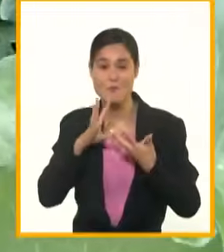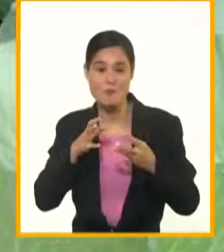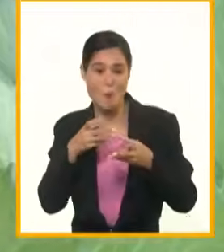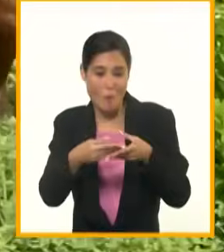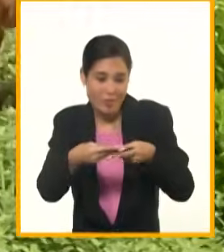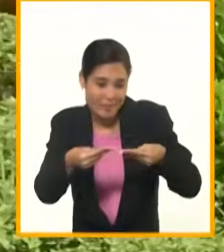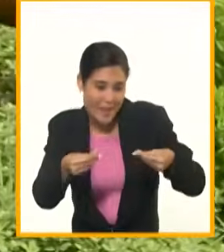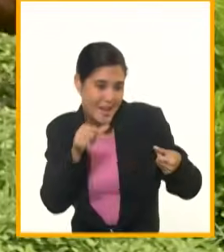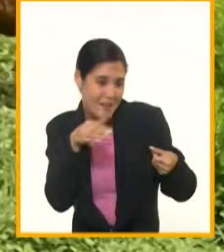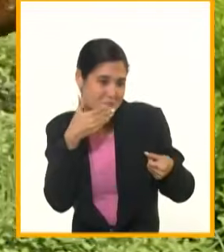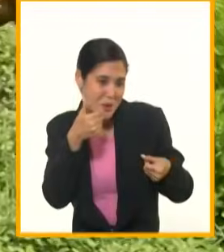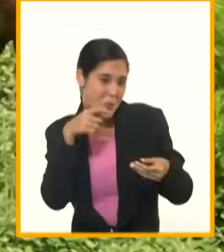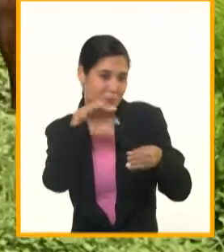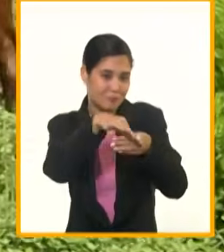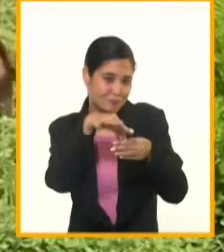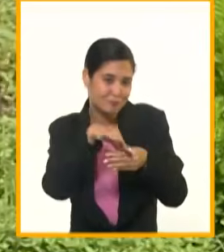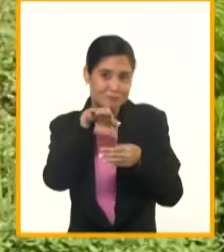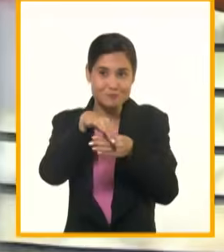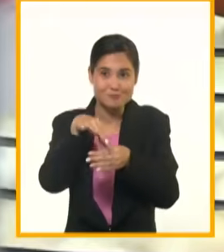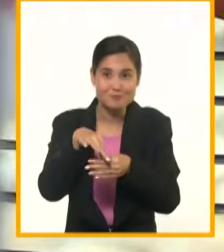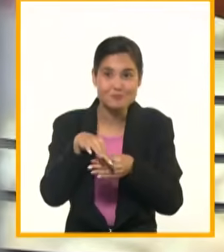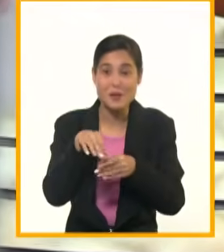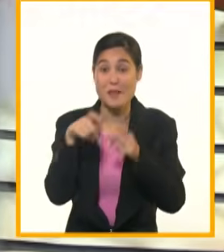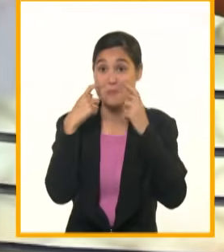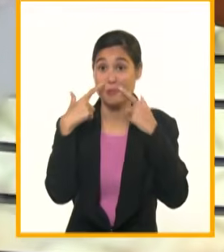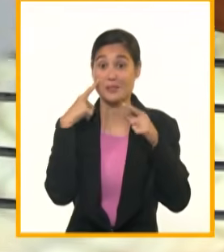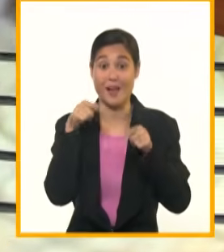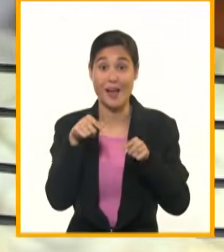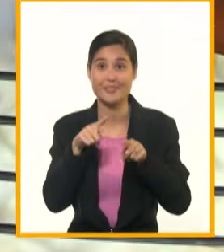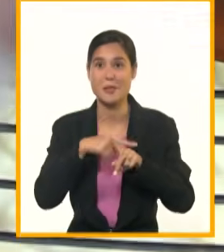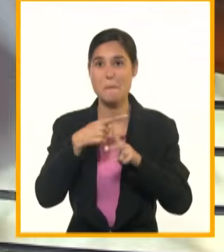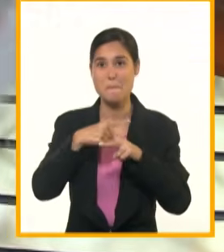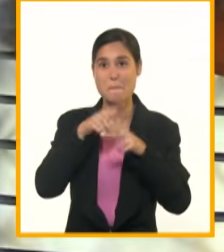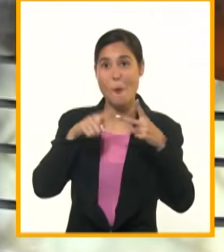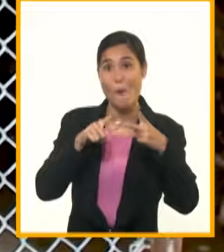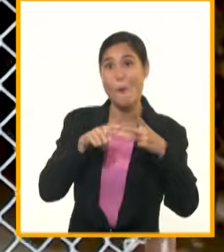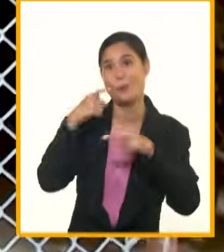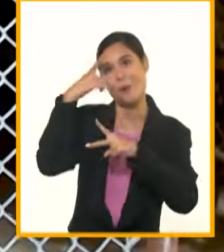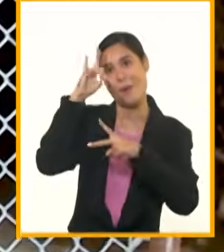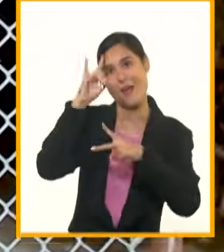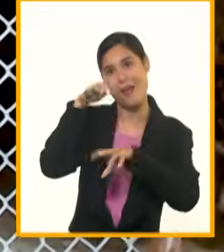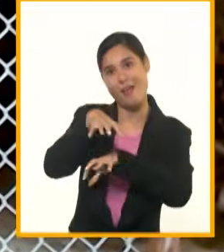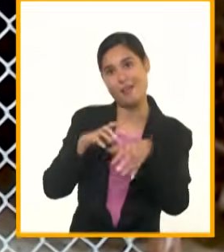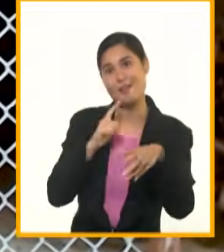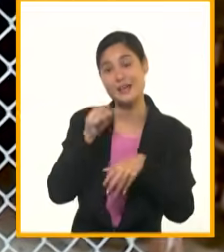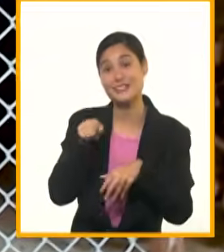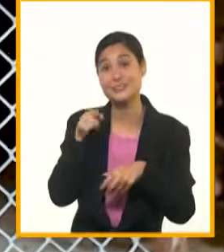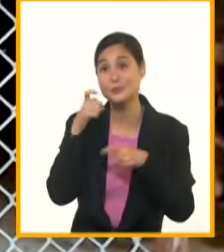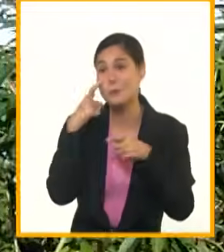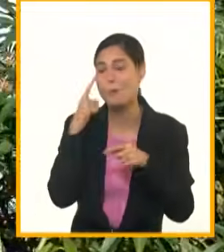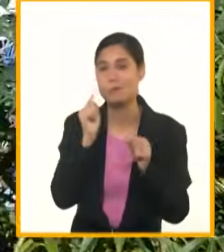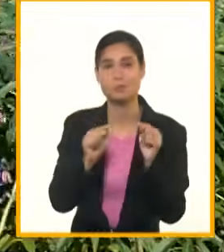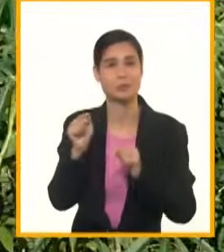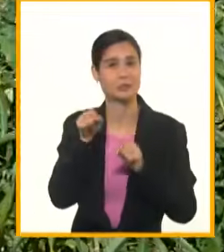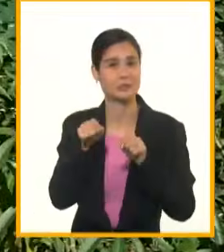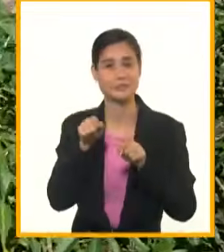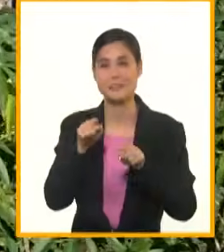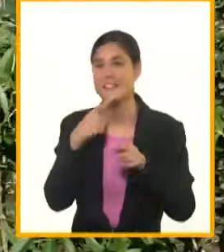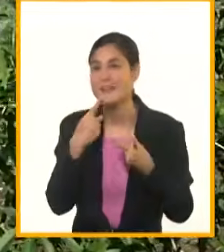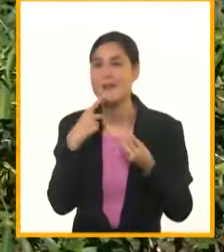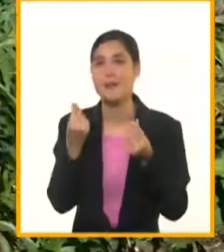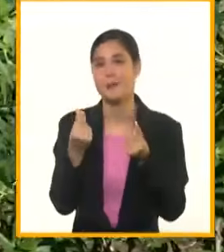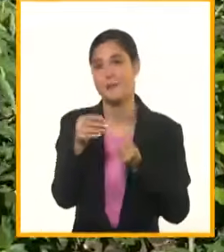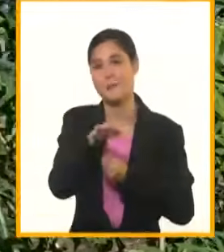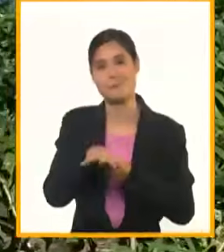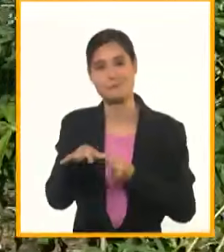permitido consolidar producciones agrícolas y ganaderas que reafirman su papel esencial en la economía. De esta manera, la Villa